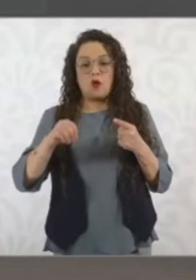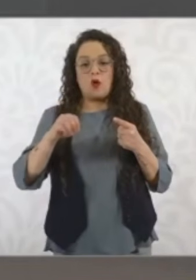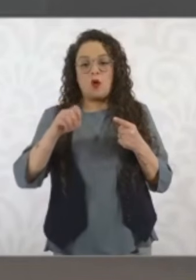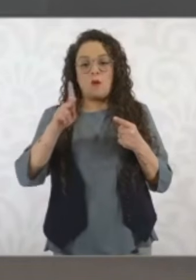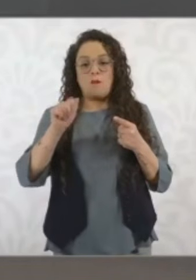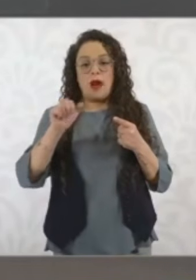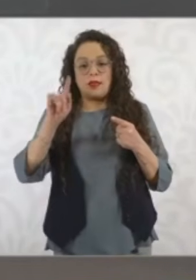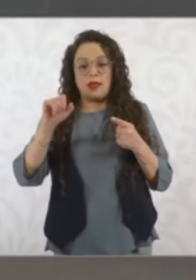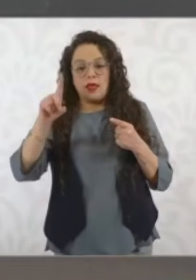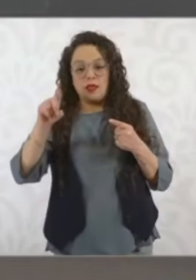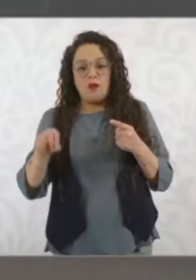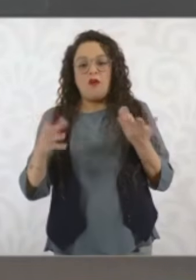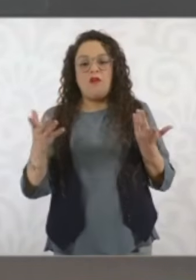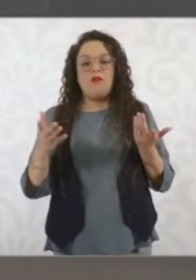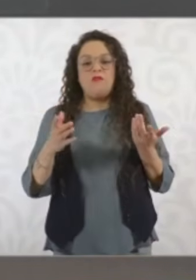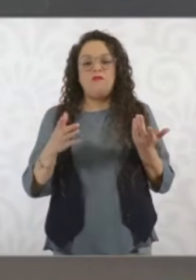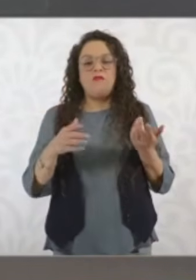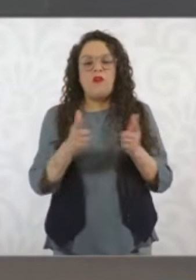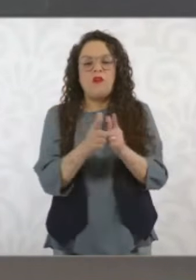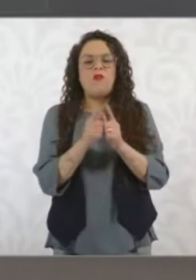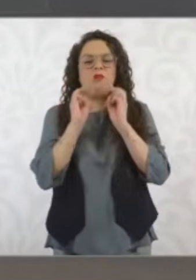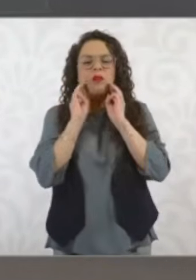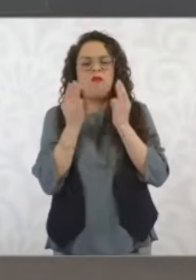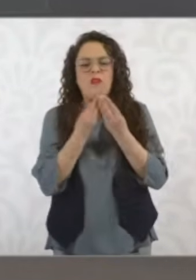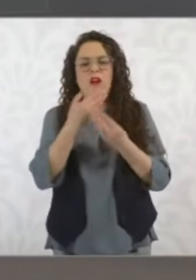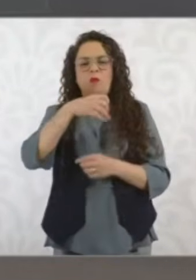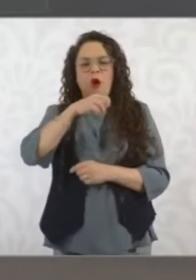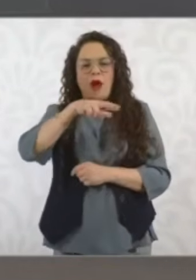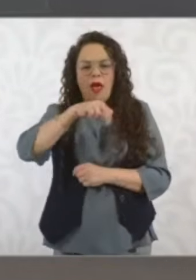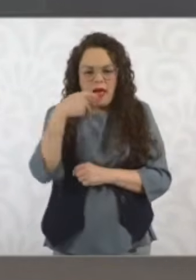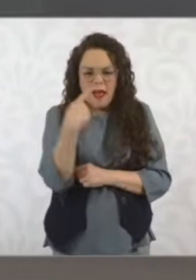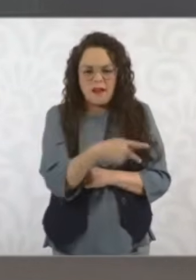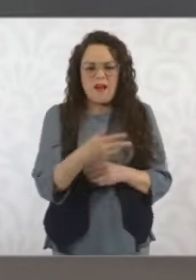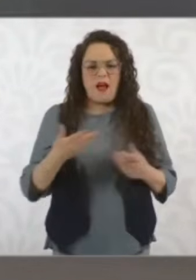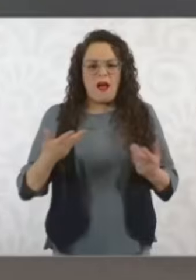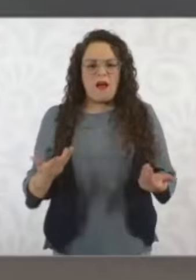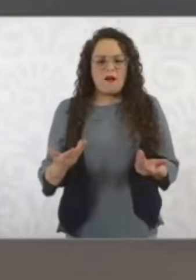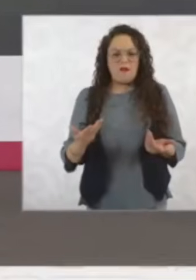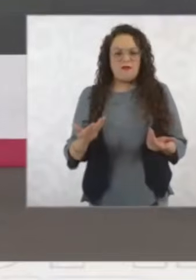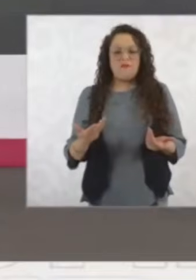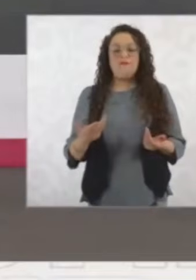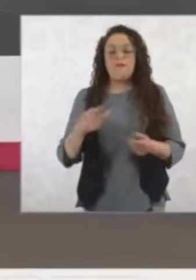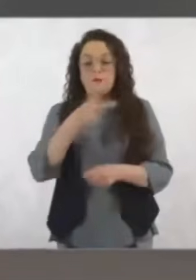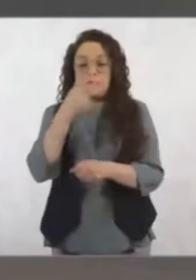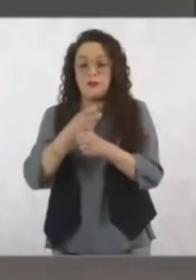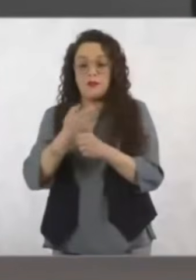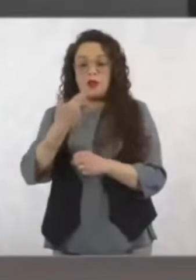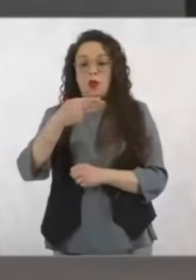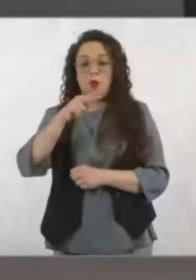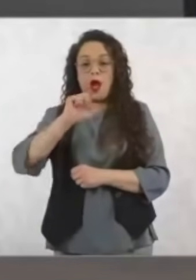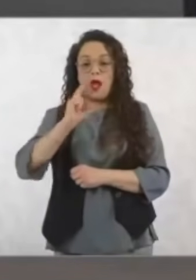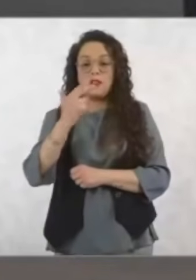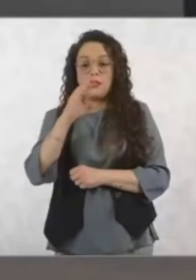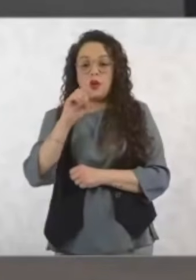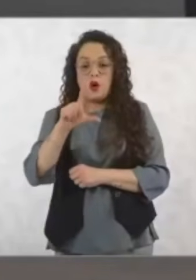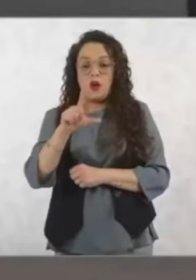Morena, narcogobierno. Número 2, huachicol fiscal.